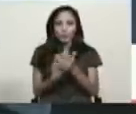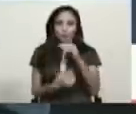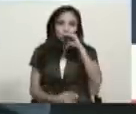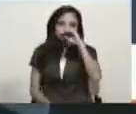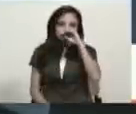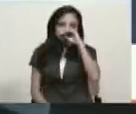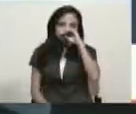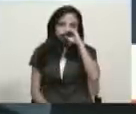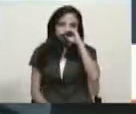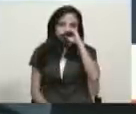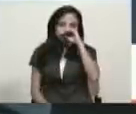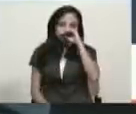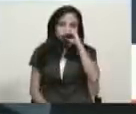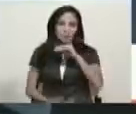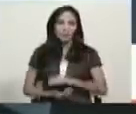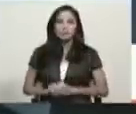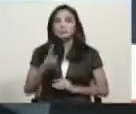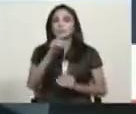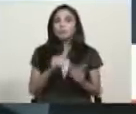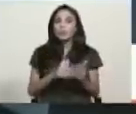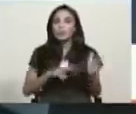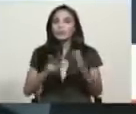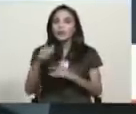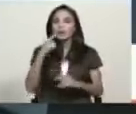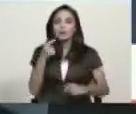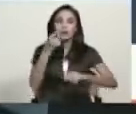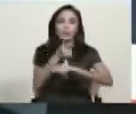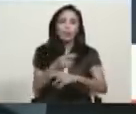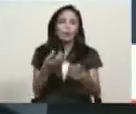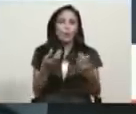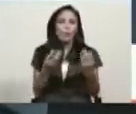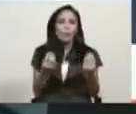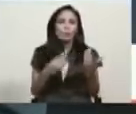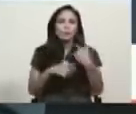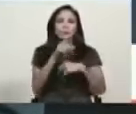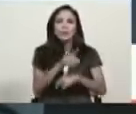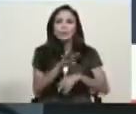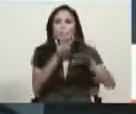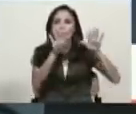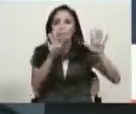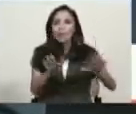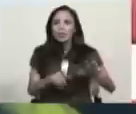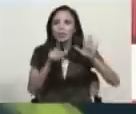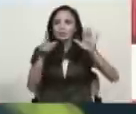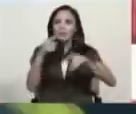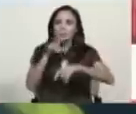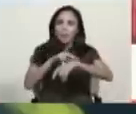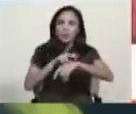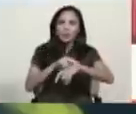del 2013. Graduamos 296 médicos, los primeros.